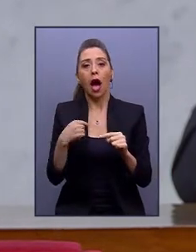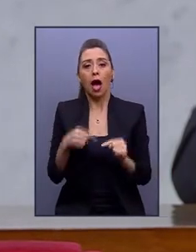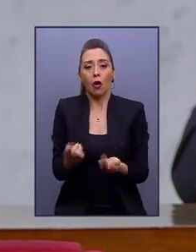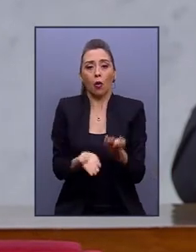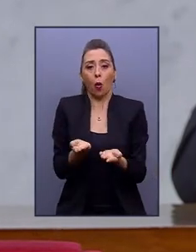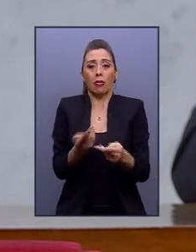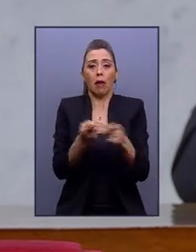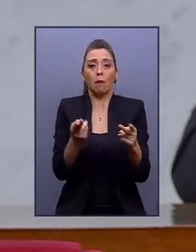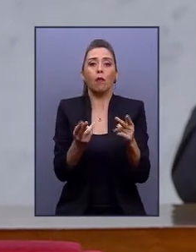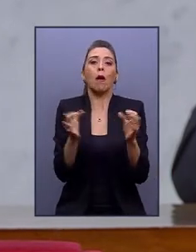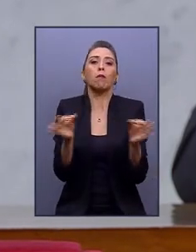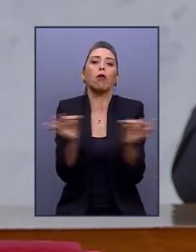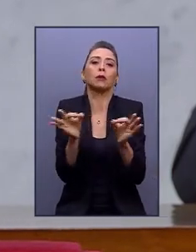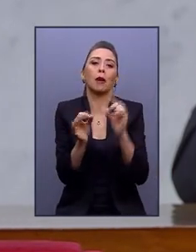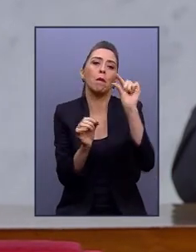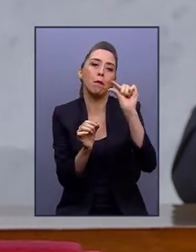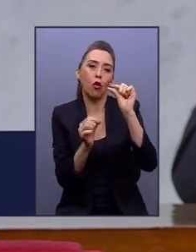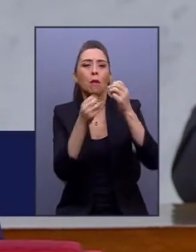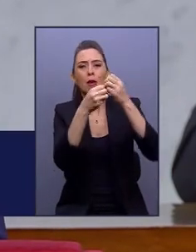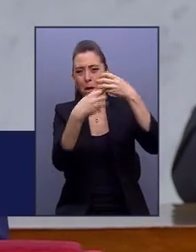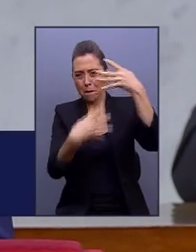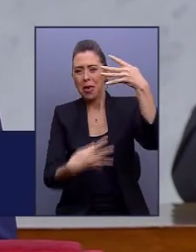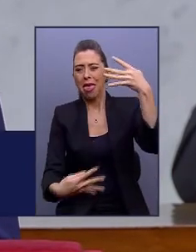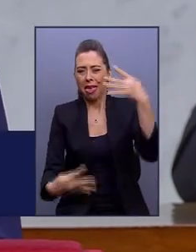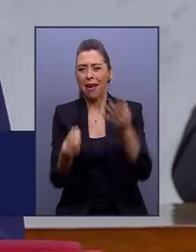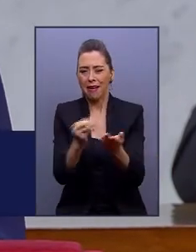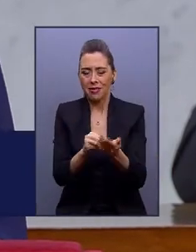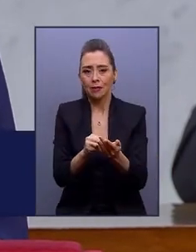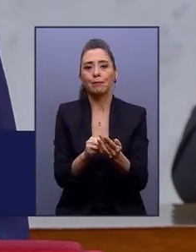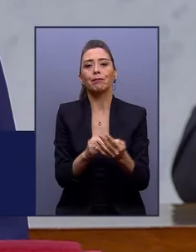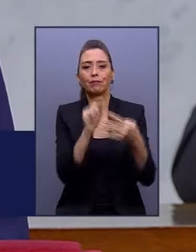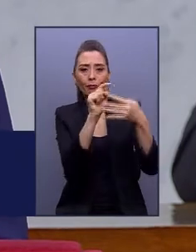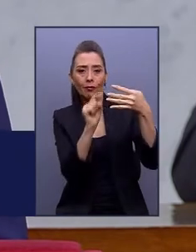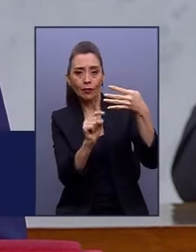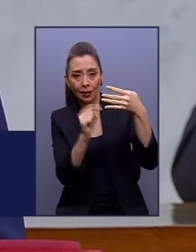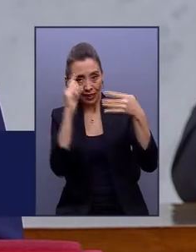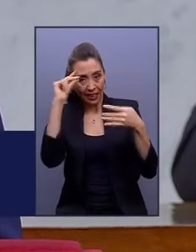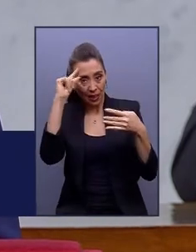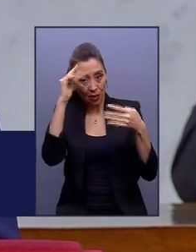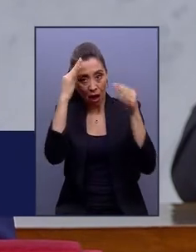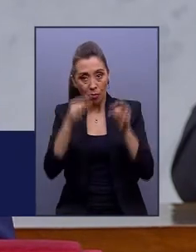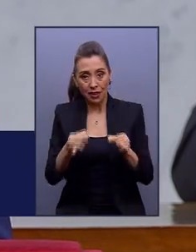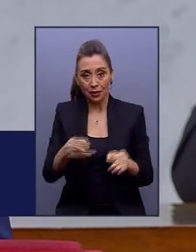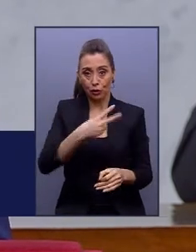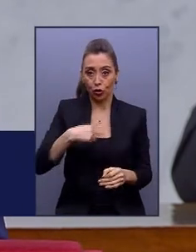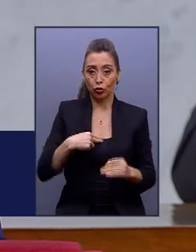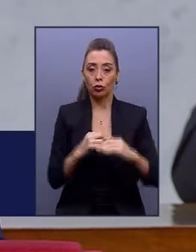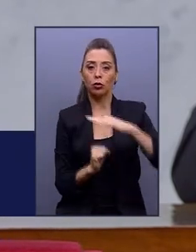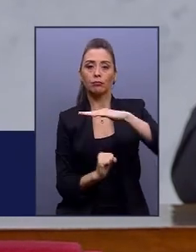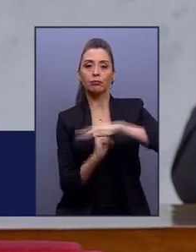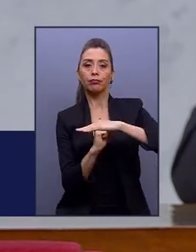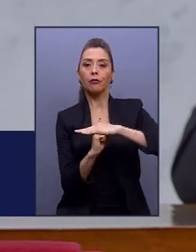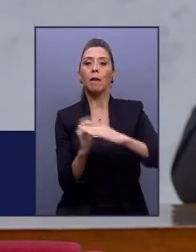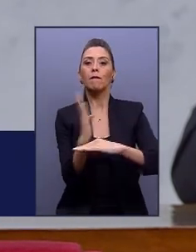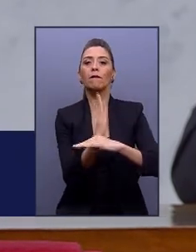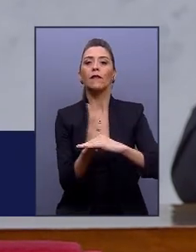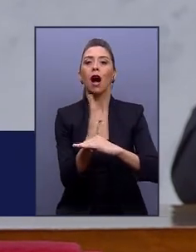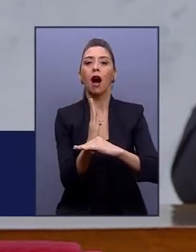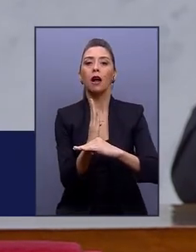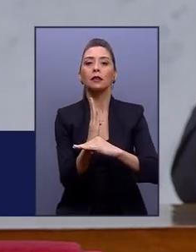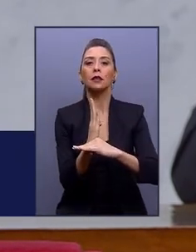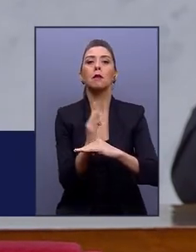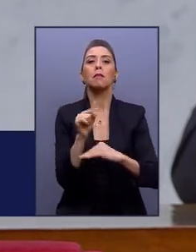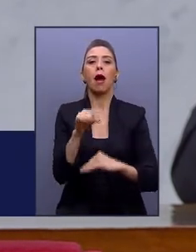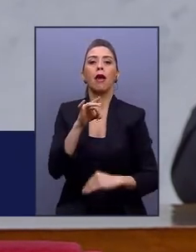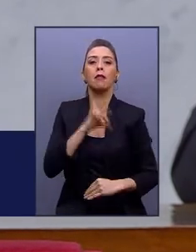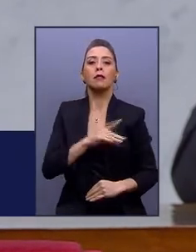cuenta pública. Y quiero destacar hoy aquellas iniciativas y medidas con las que estamos sentando las bases indispensables para ese Chile